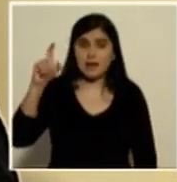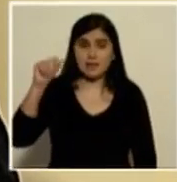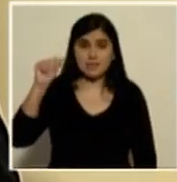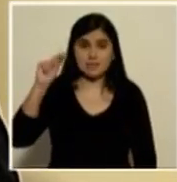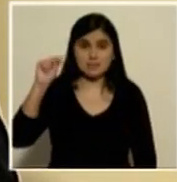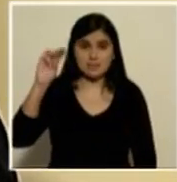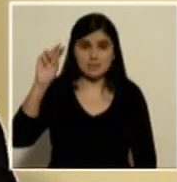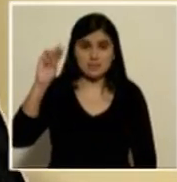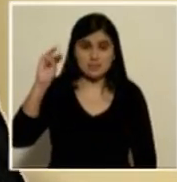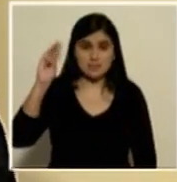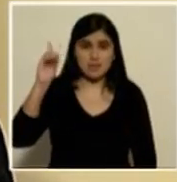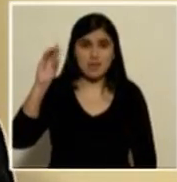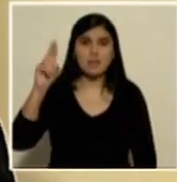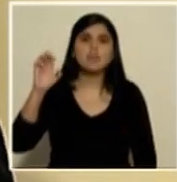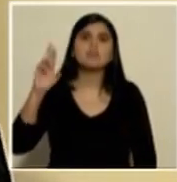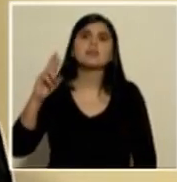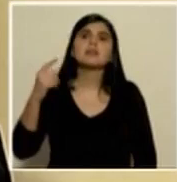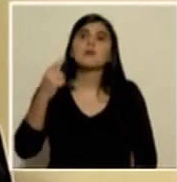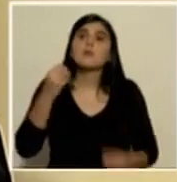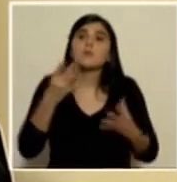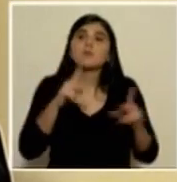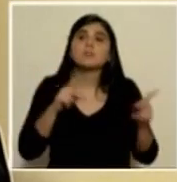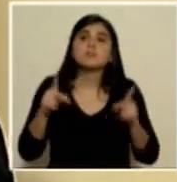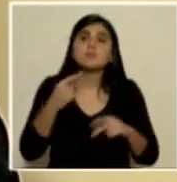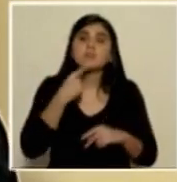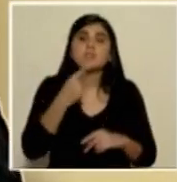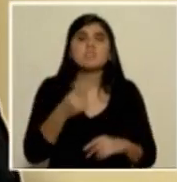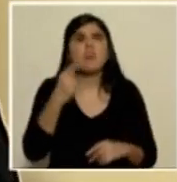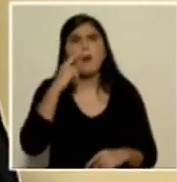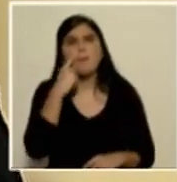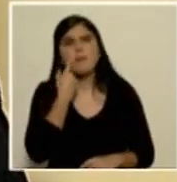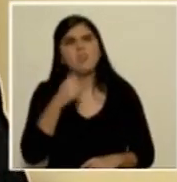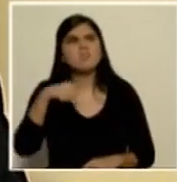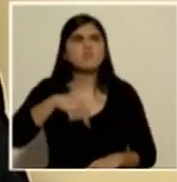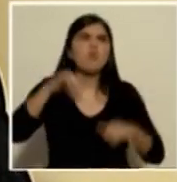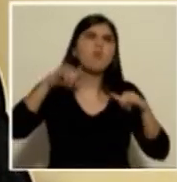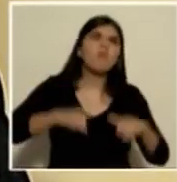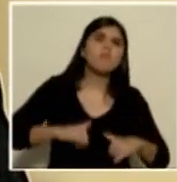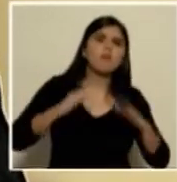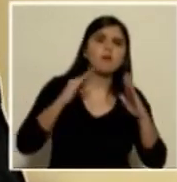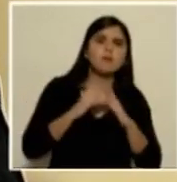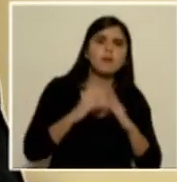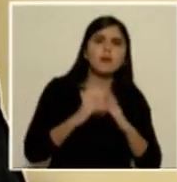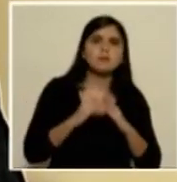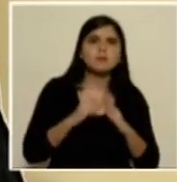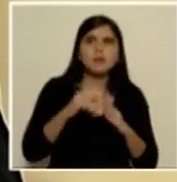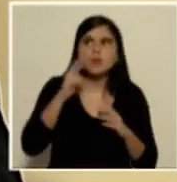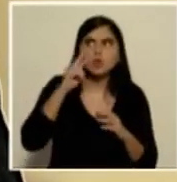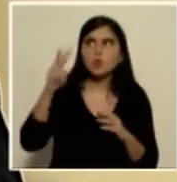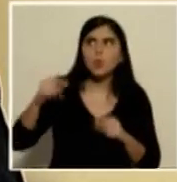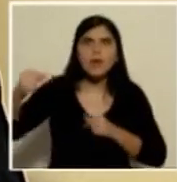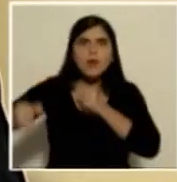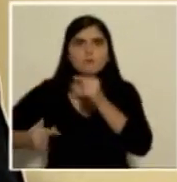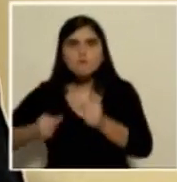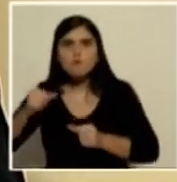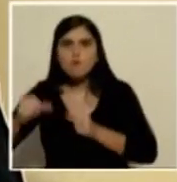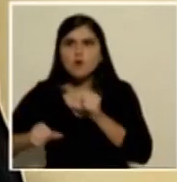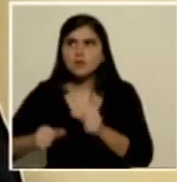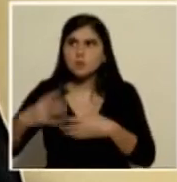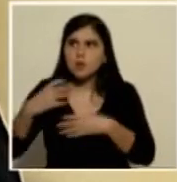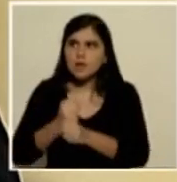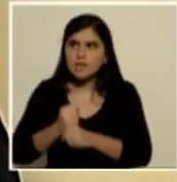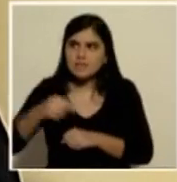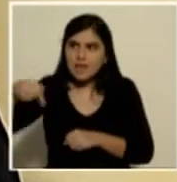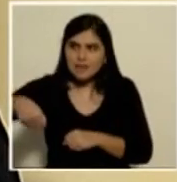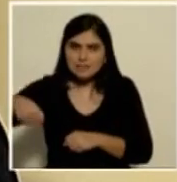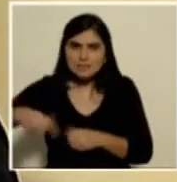despliegue, mucha gente está en su casa y dice, qué pereza, ahora tengo que quedarme en la casa, pero no están viendo el esfuerzo país que se está haciendo, incluso como indicaba los